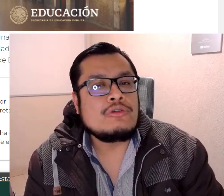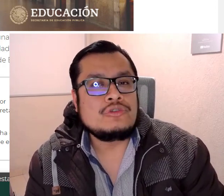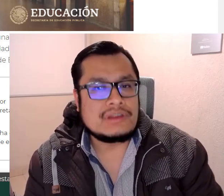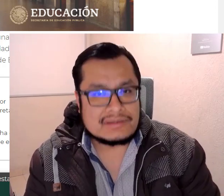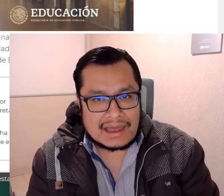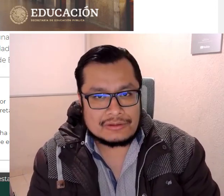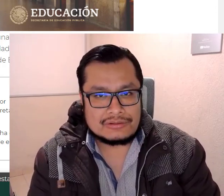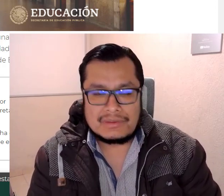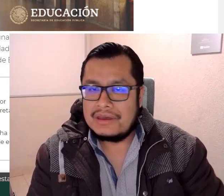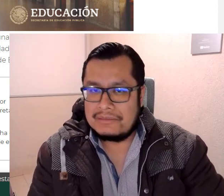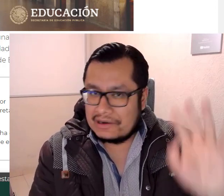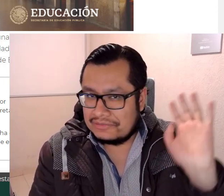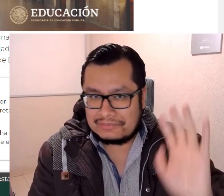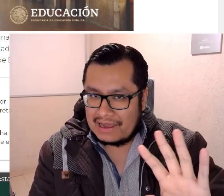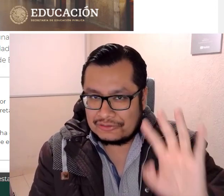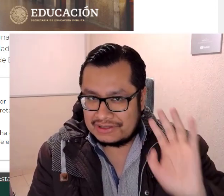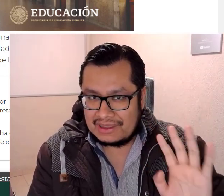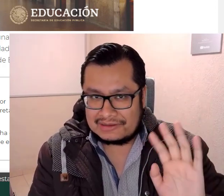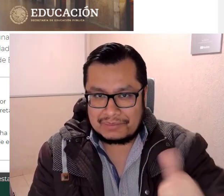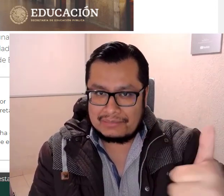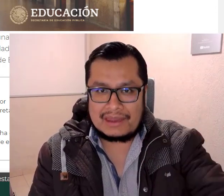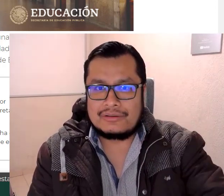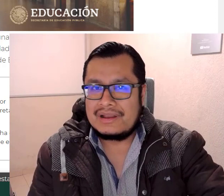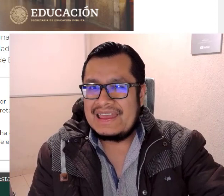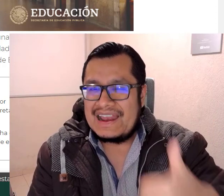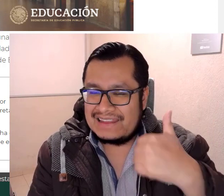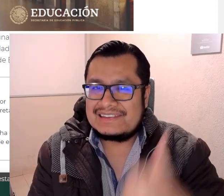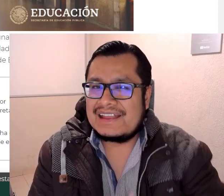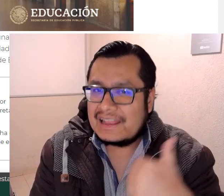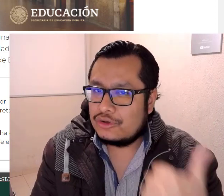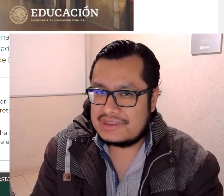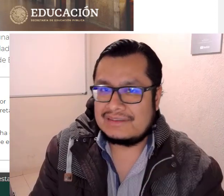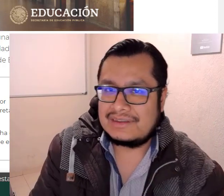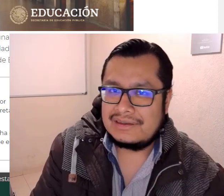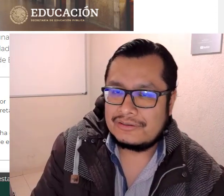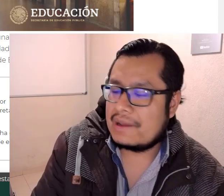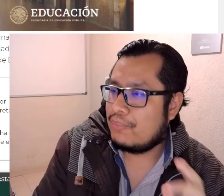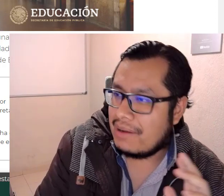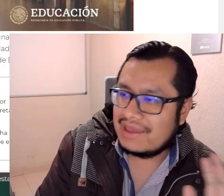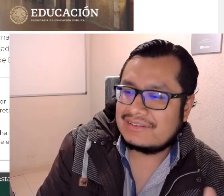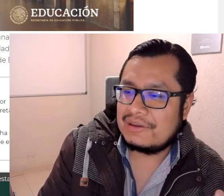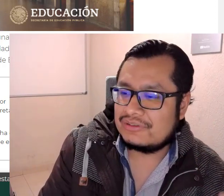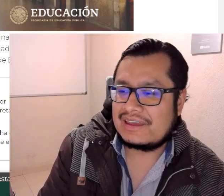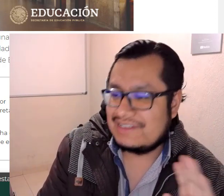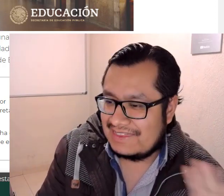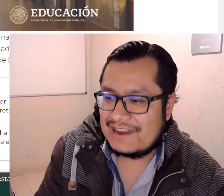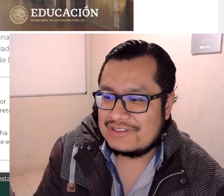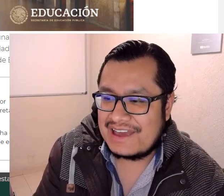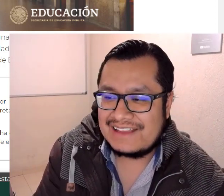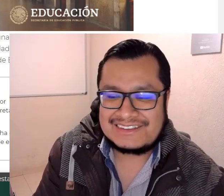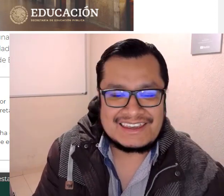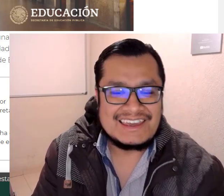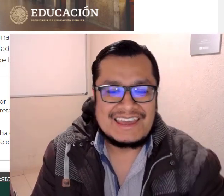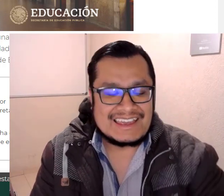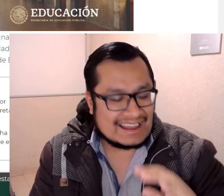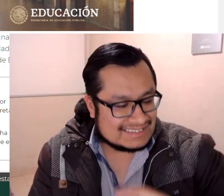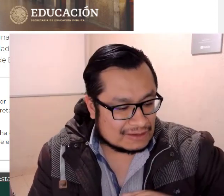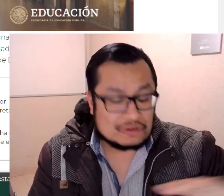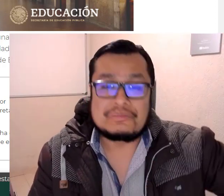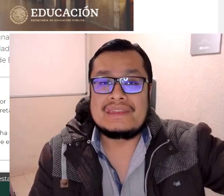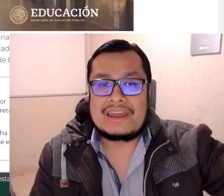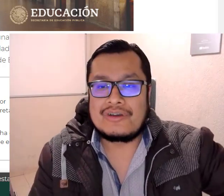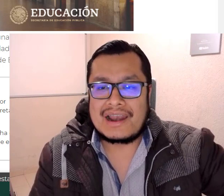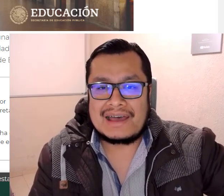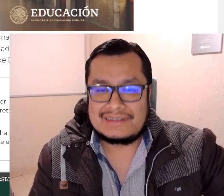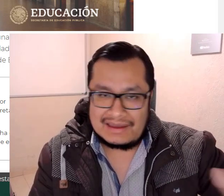pasado en sus estados varios varias cosillas primero les están dando chance en puebla ya sabemos que si vieron chance que